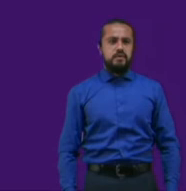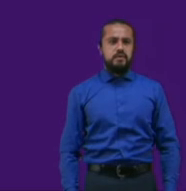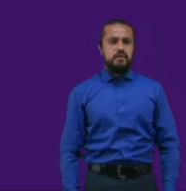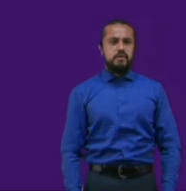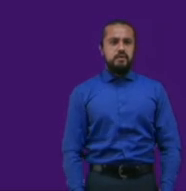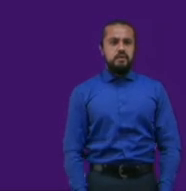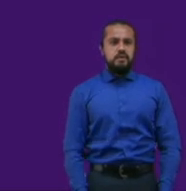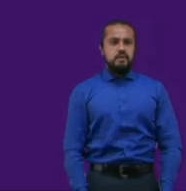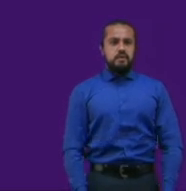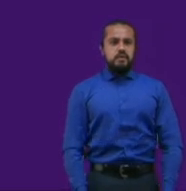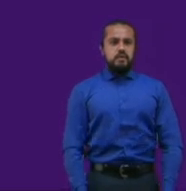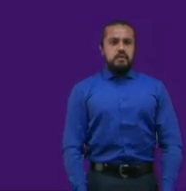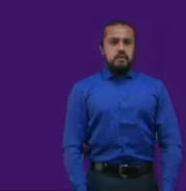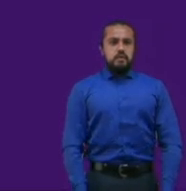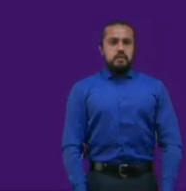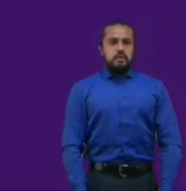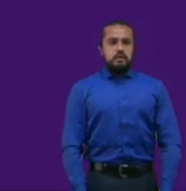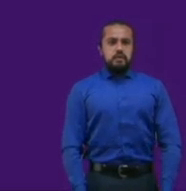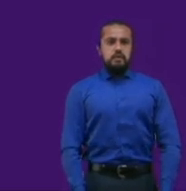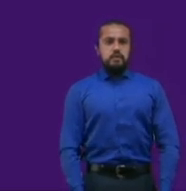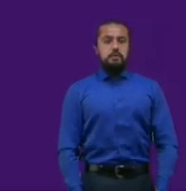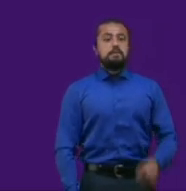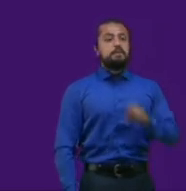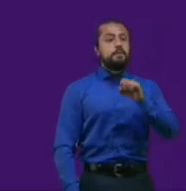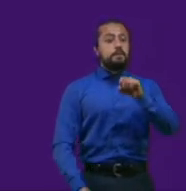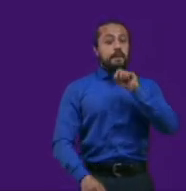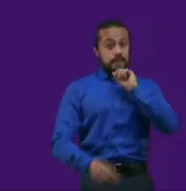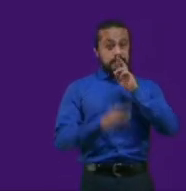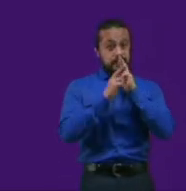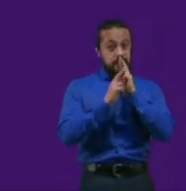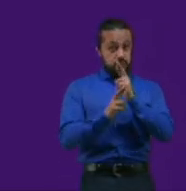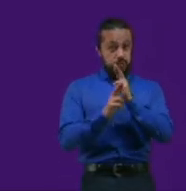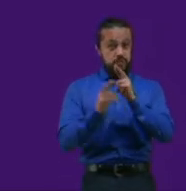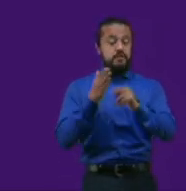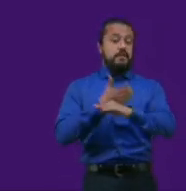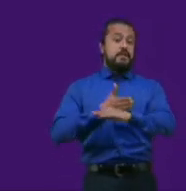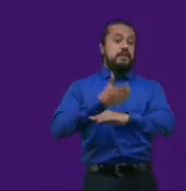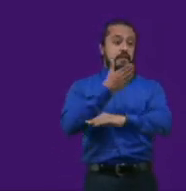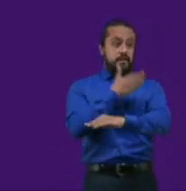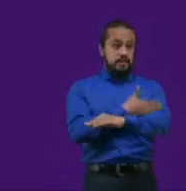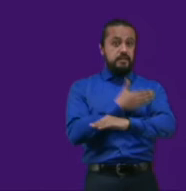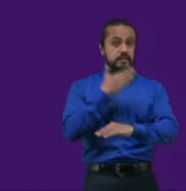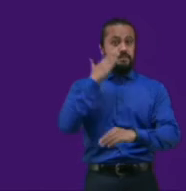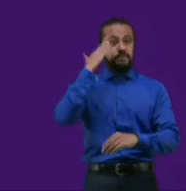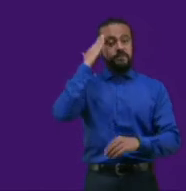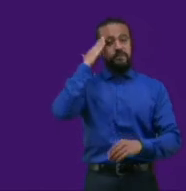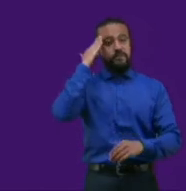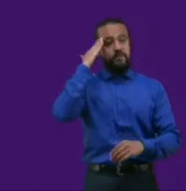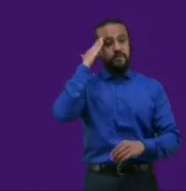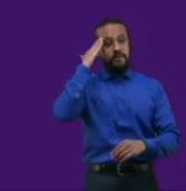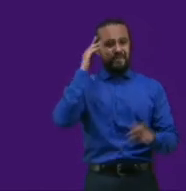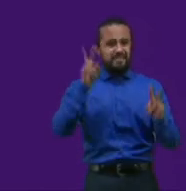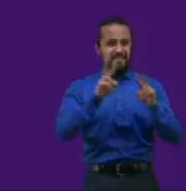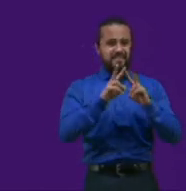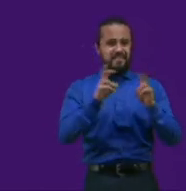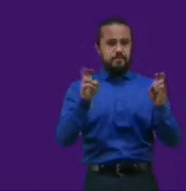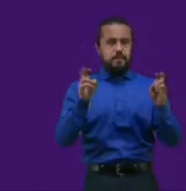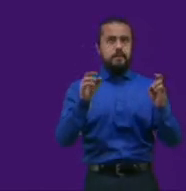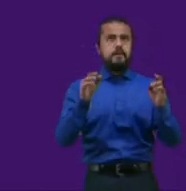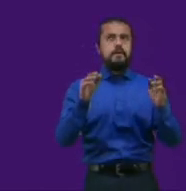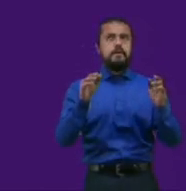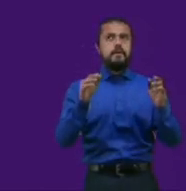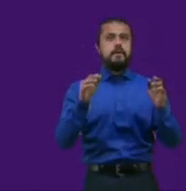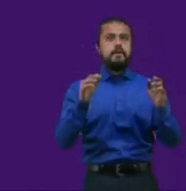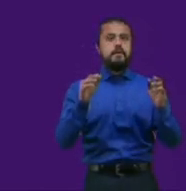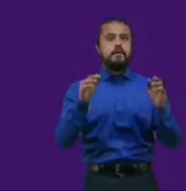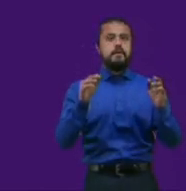Perfecto. Antes de contestarte esa, Javier, para no dejar abierto el tema de qué, para dar